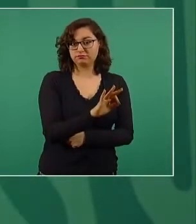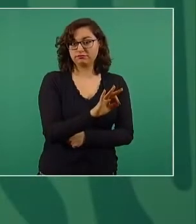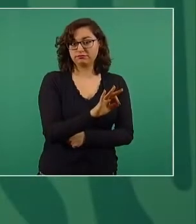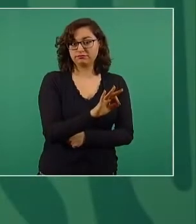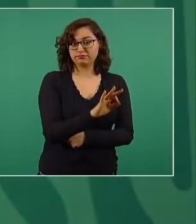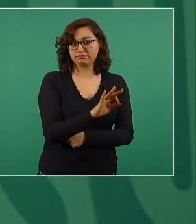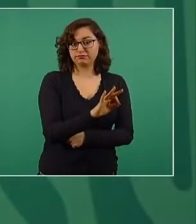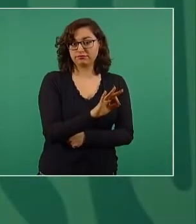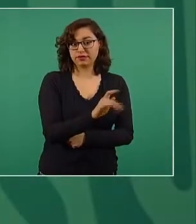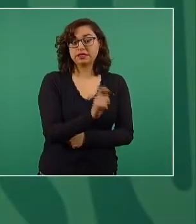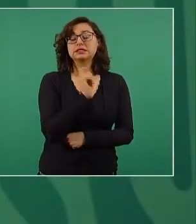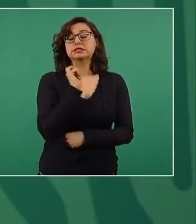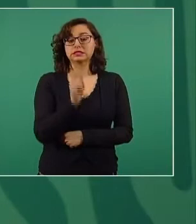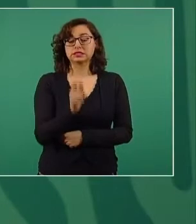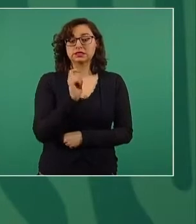mientras